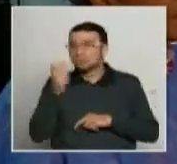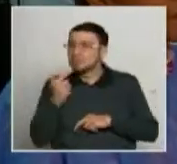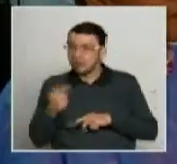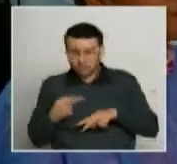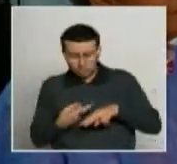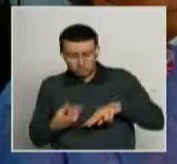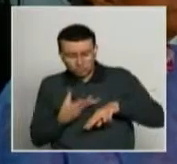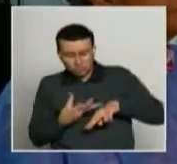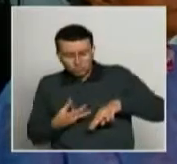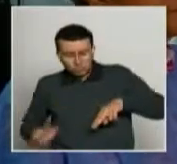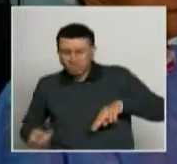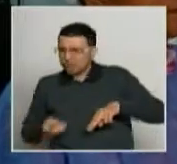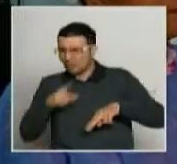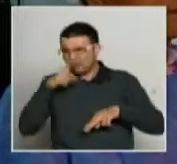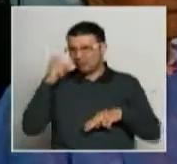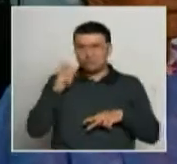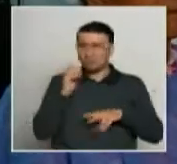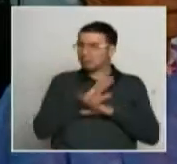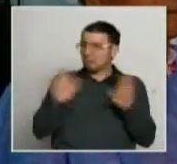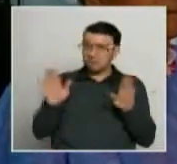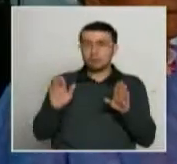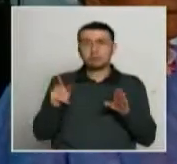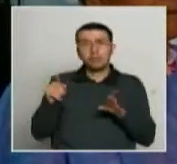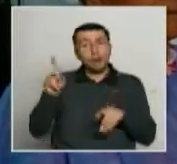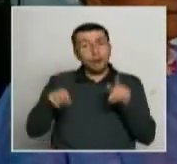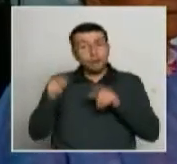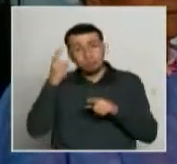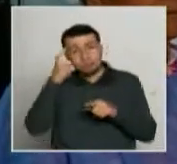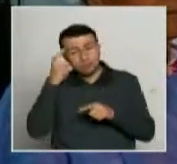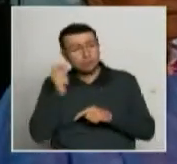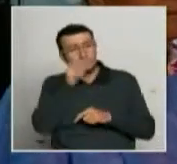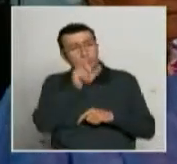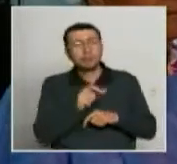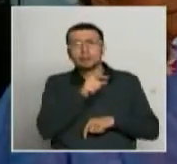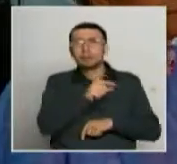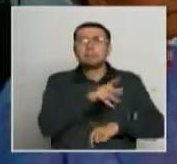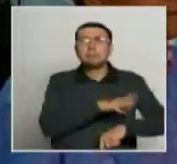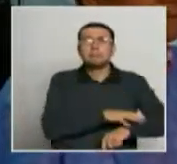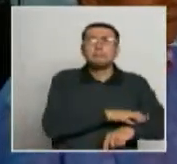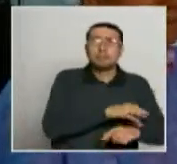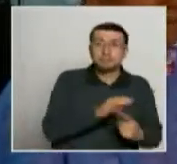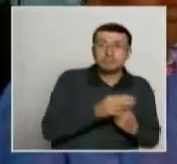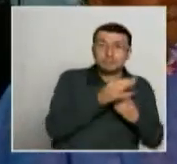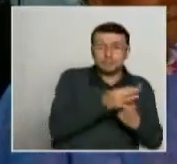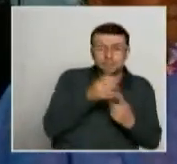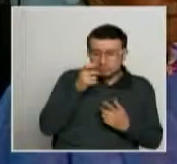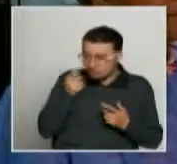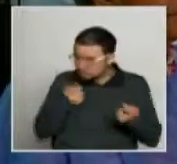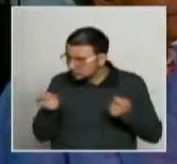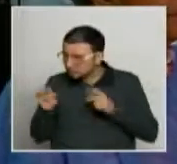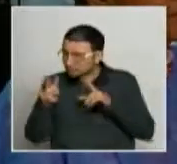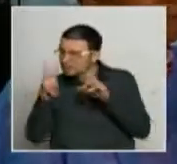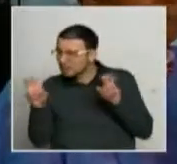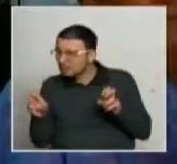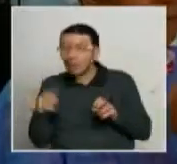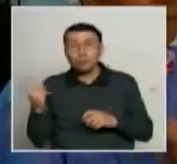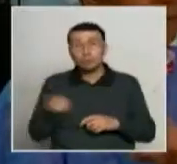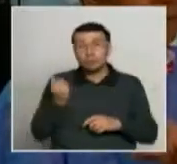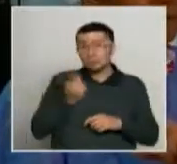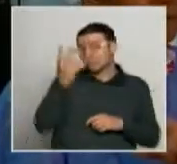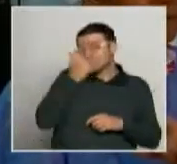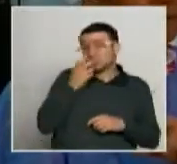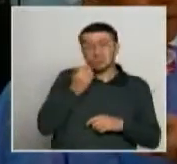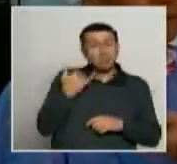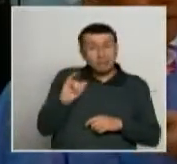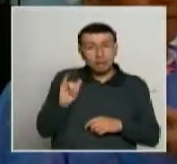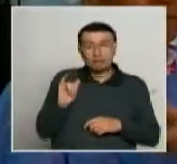estética. Porque lo primero que hace ese especialista, o los que manejamos este tema, es acudir a